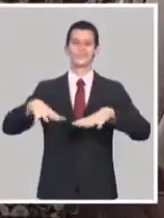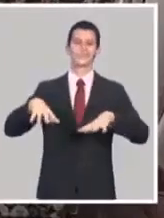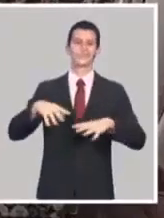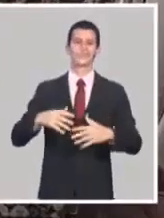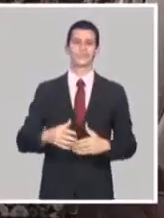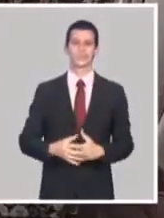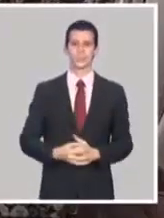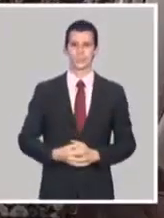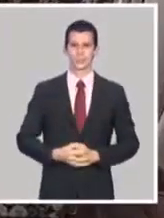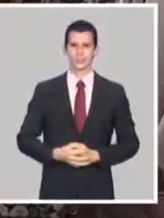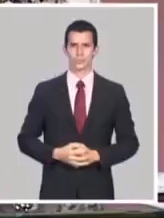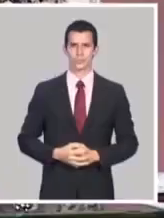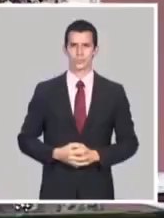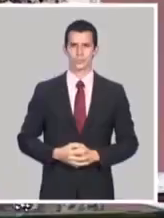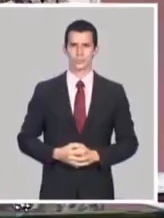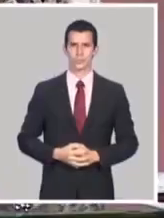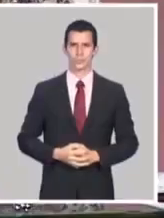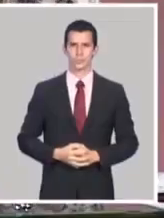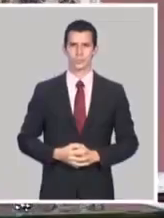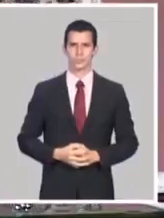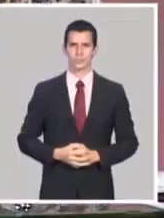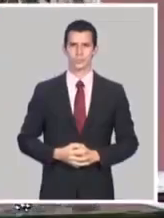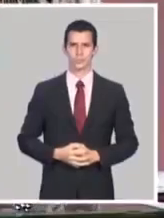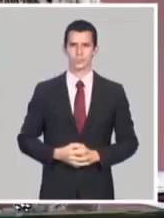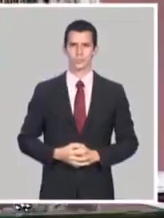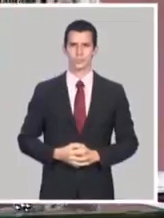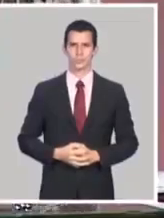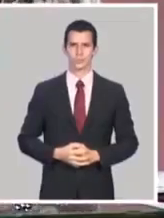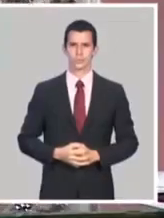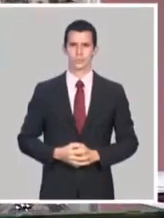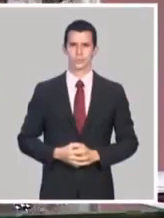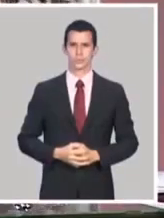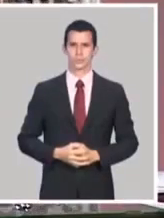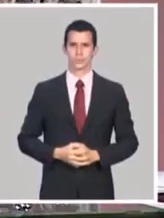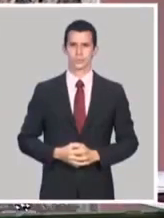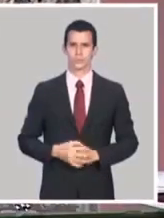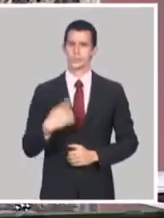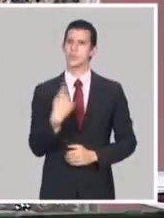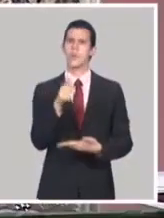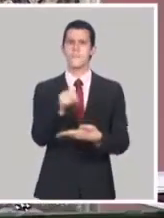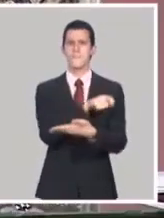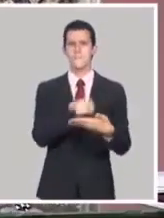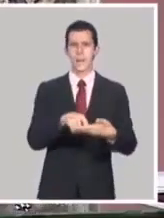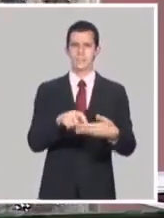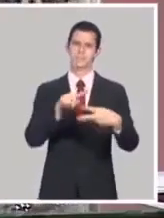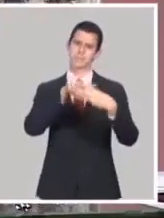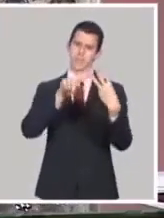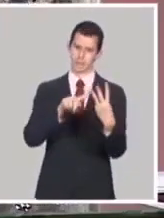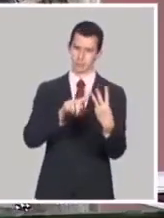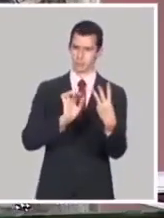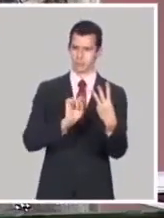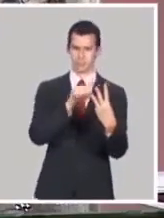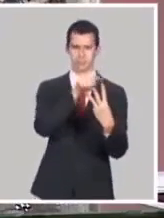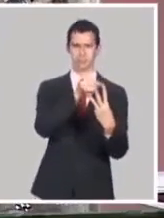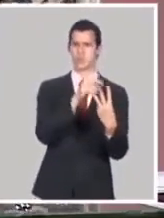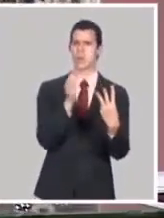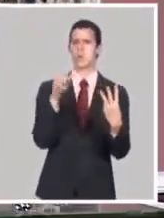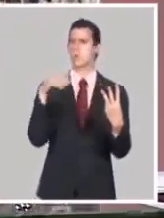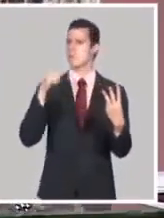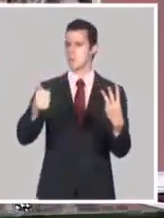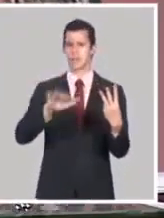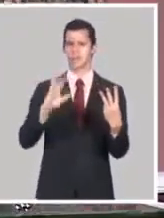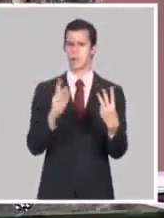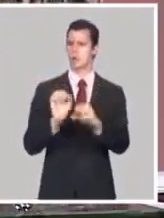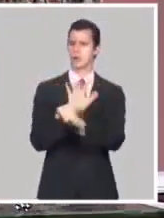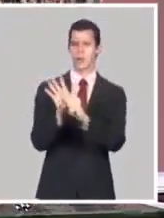la situación que tenga el territorio pero ya está previsto que para los que estén en la situación